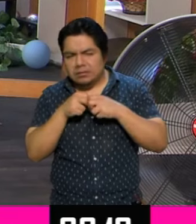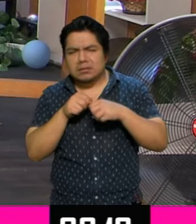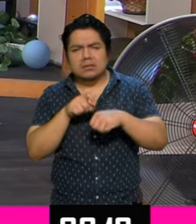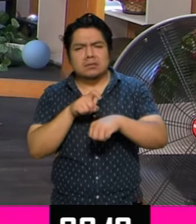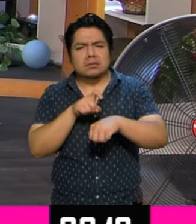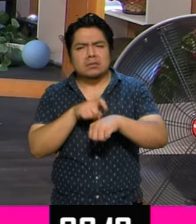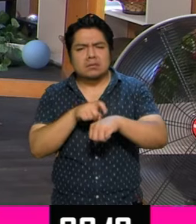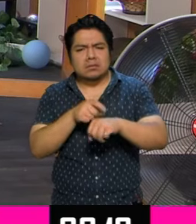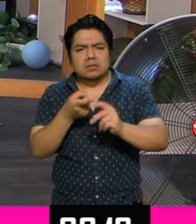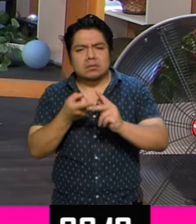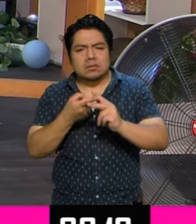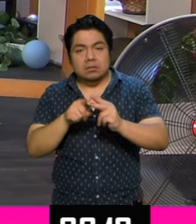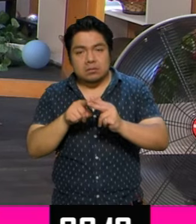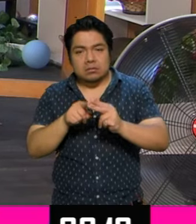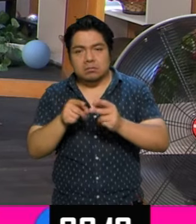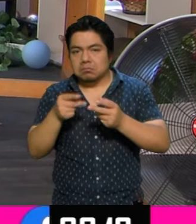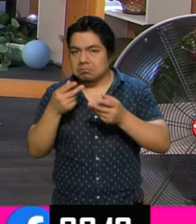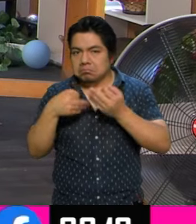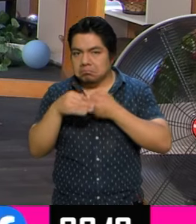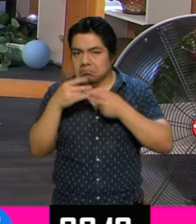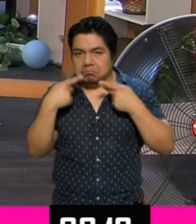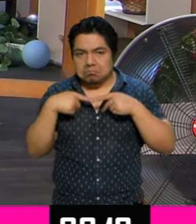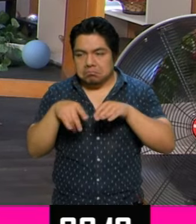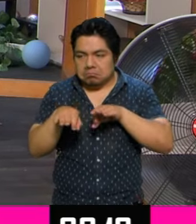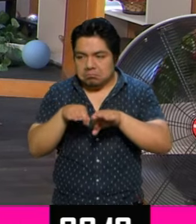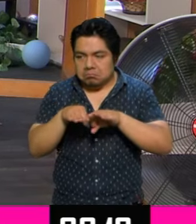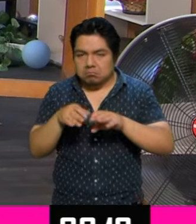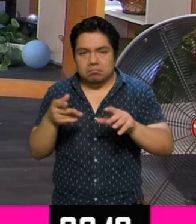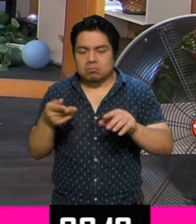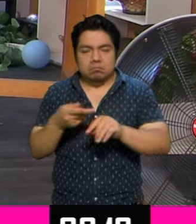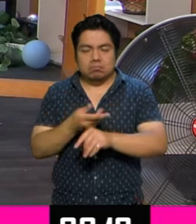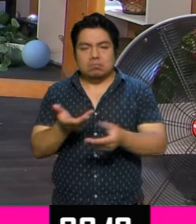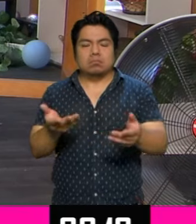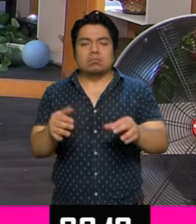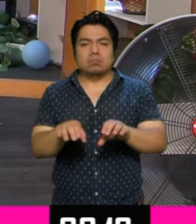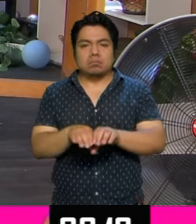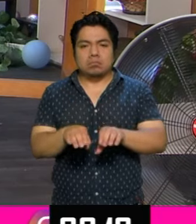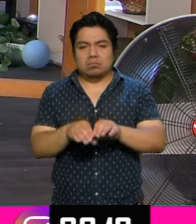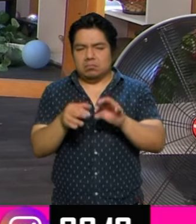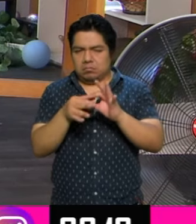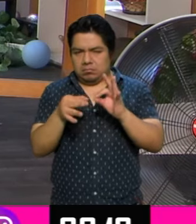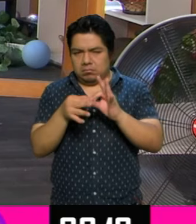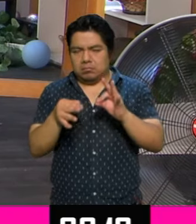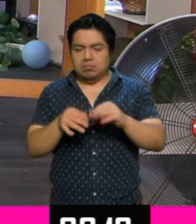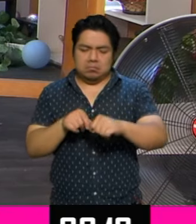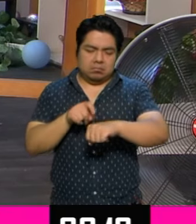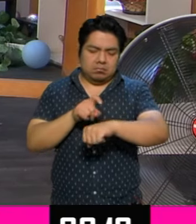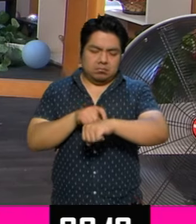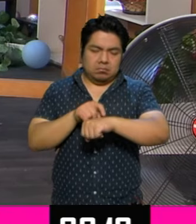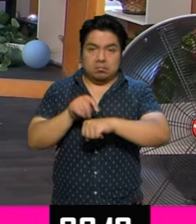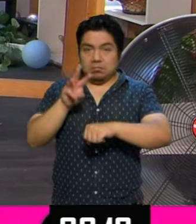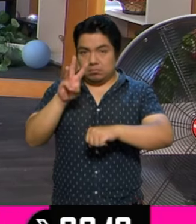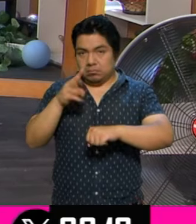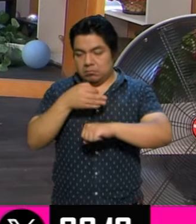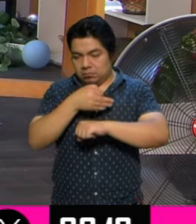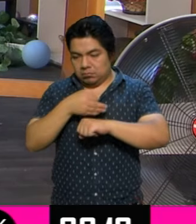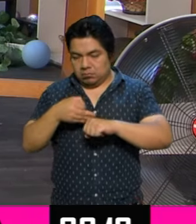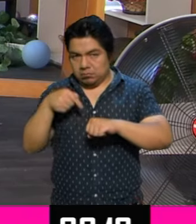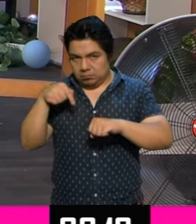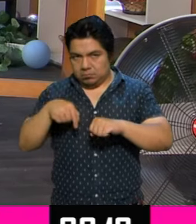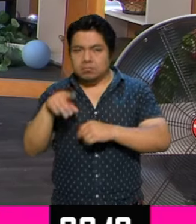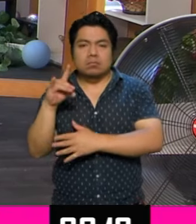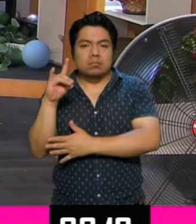dio? ¿Estaba todo mundo laborando? Cuéntanos. Sí, fue a las 3 de la tarde, hora